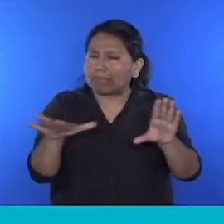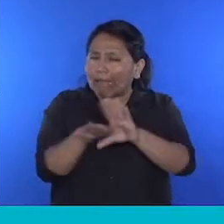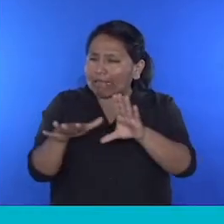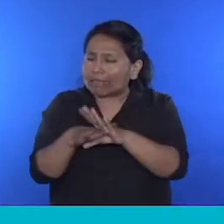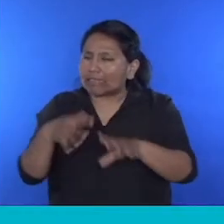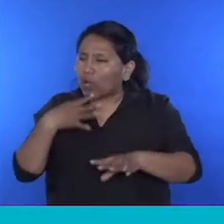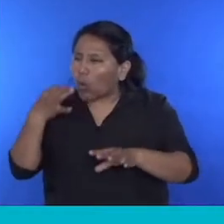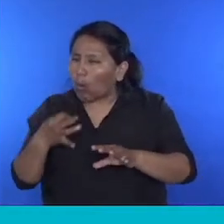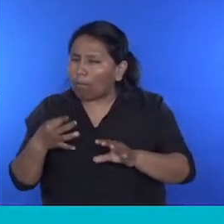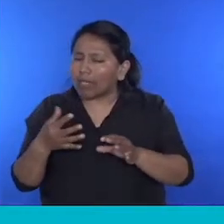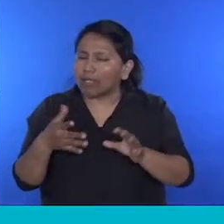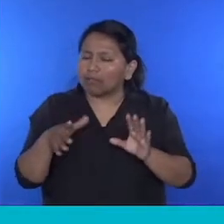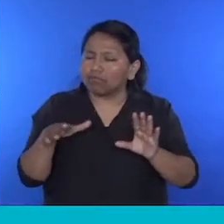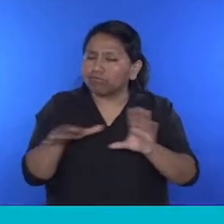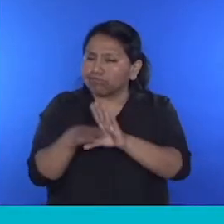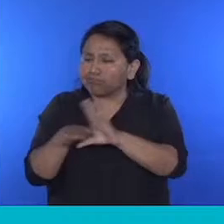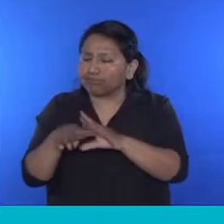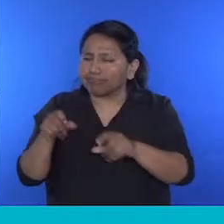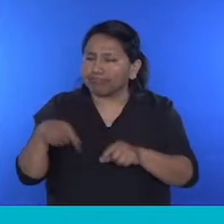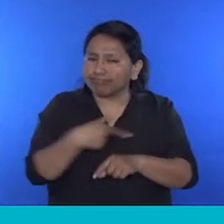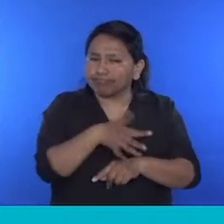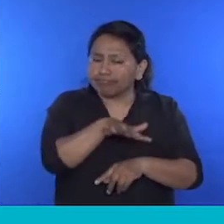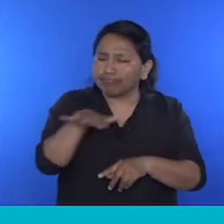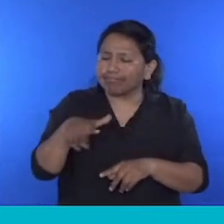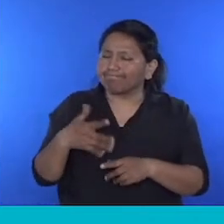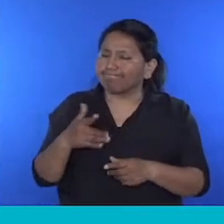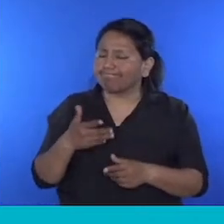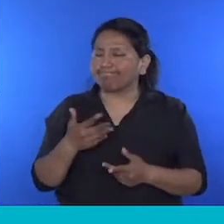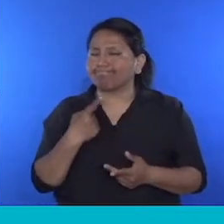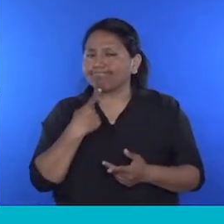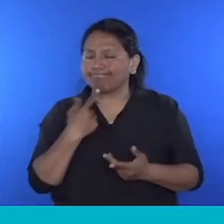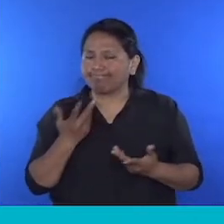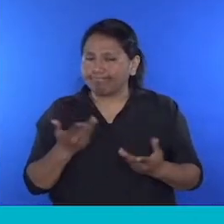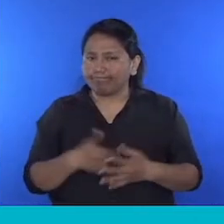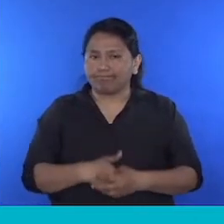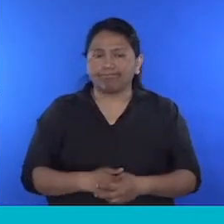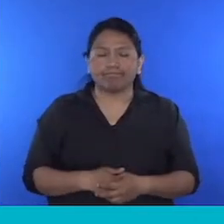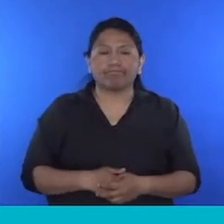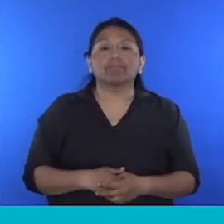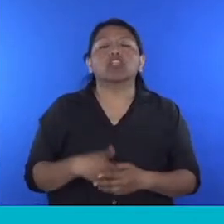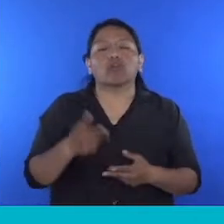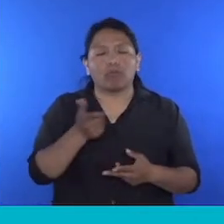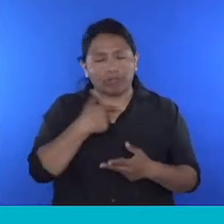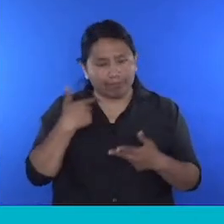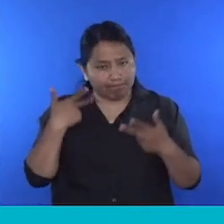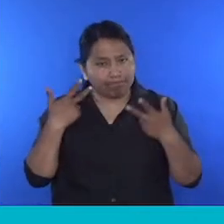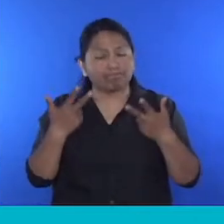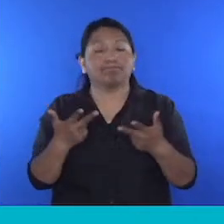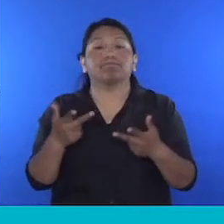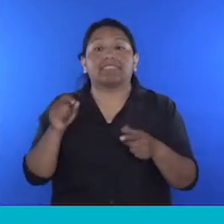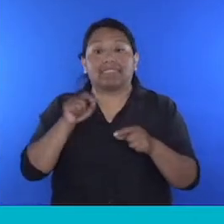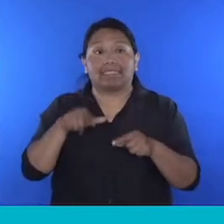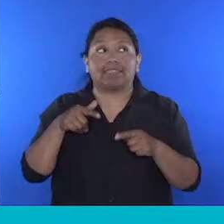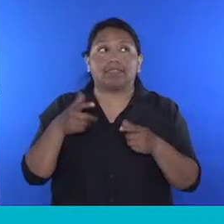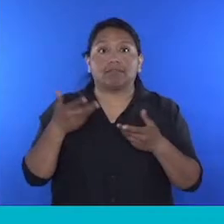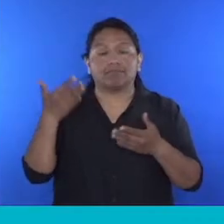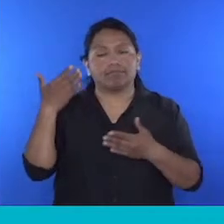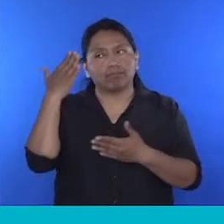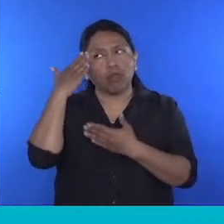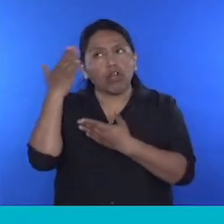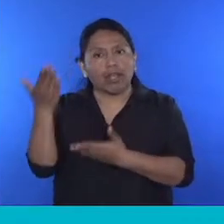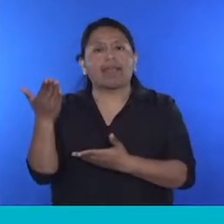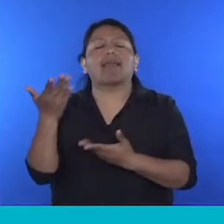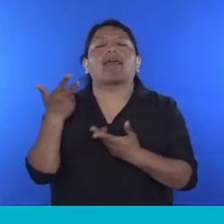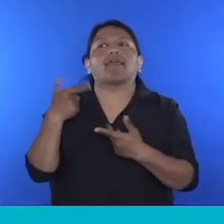efectivizados en nuestra sociedad. Y en ese sentido queremos usar este espacio de conmemoración,